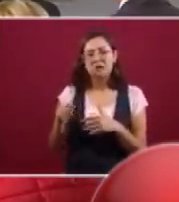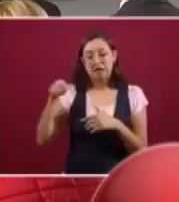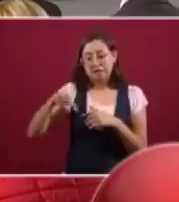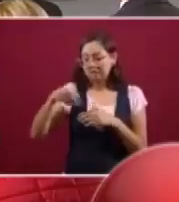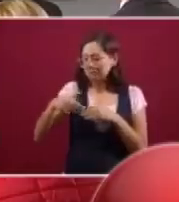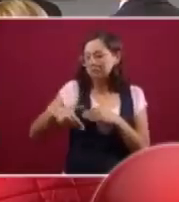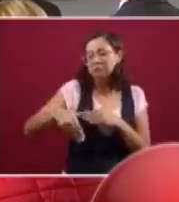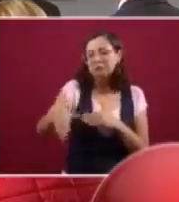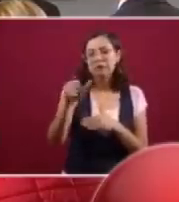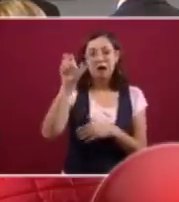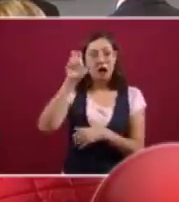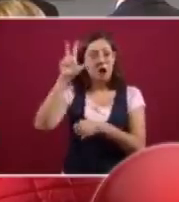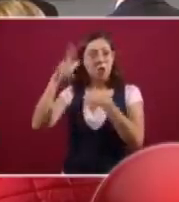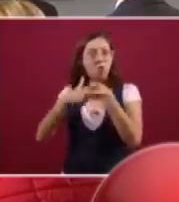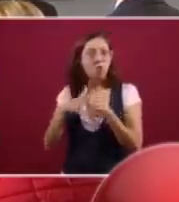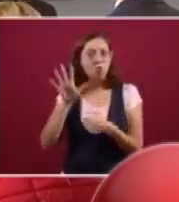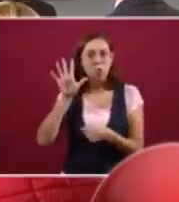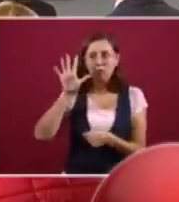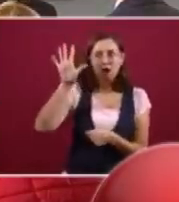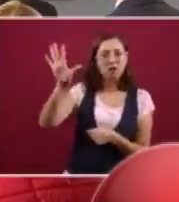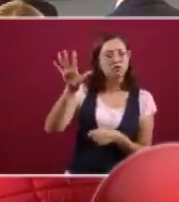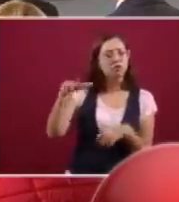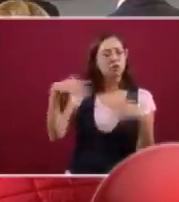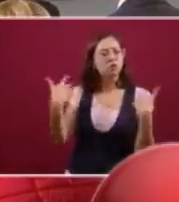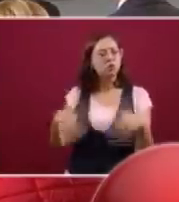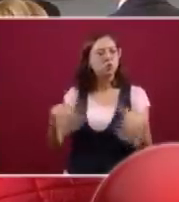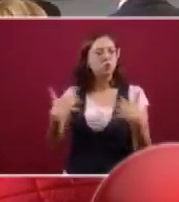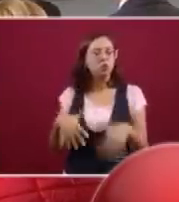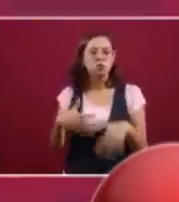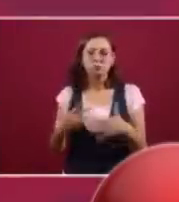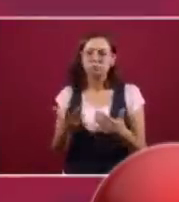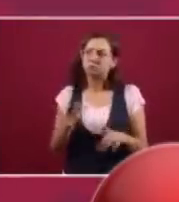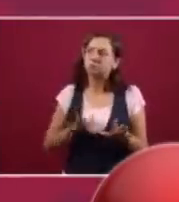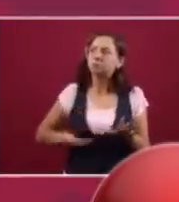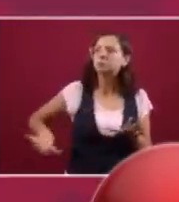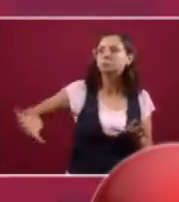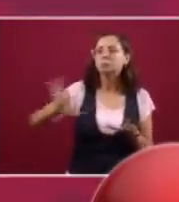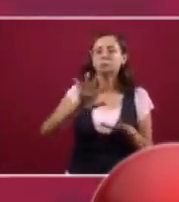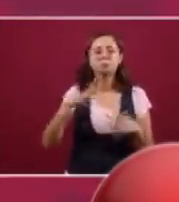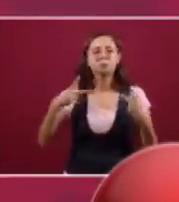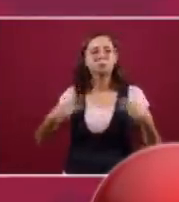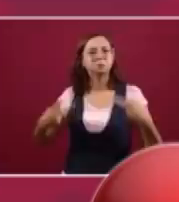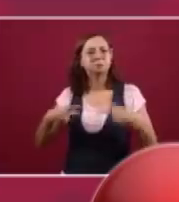logrado los gobiernos europeos.